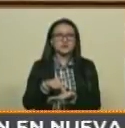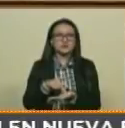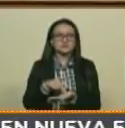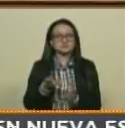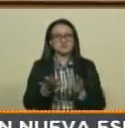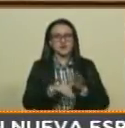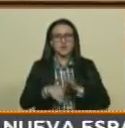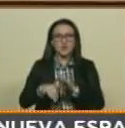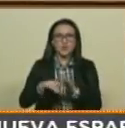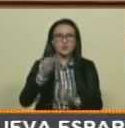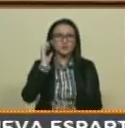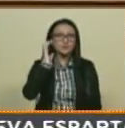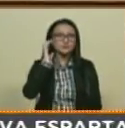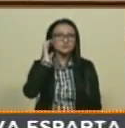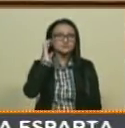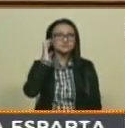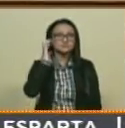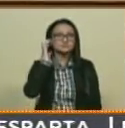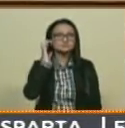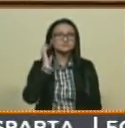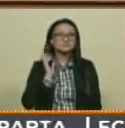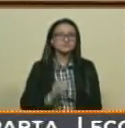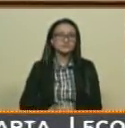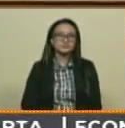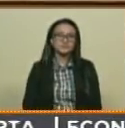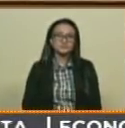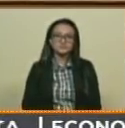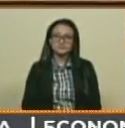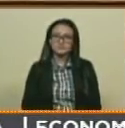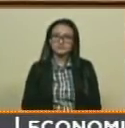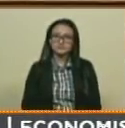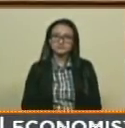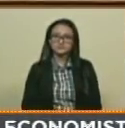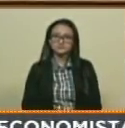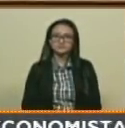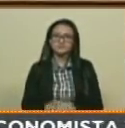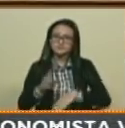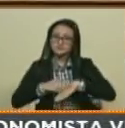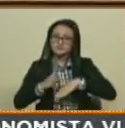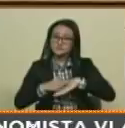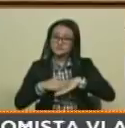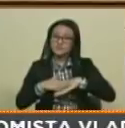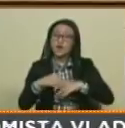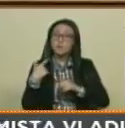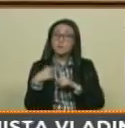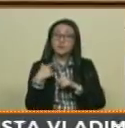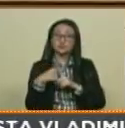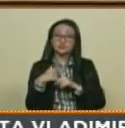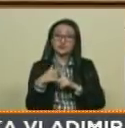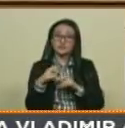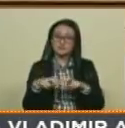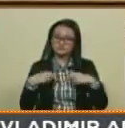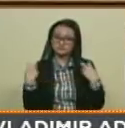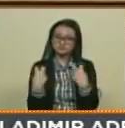delito. Lo hago como una alerta positiva a esta sala.